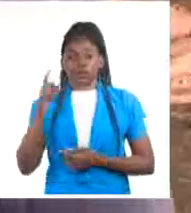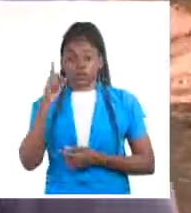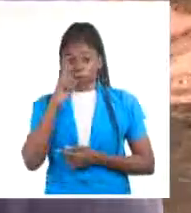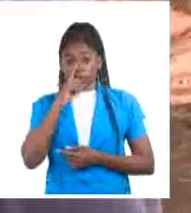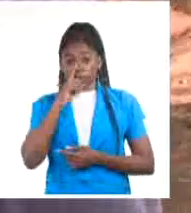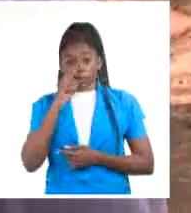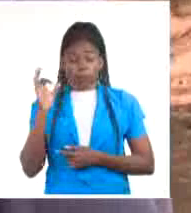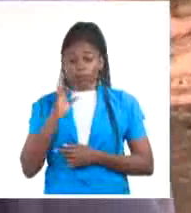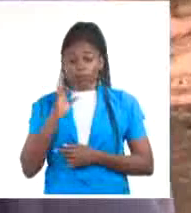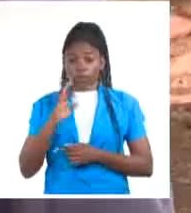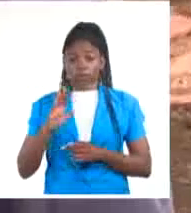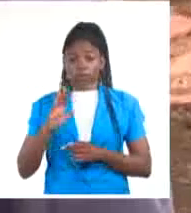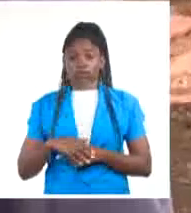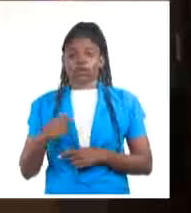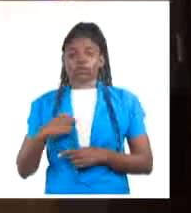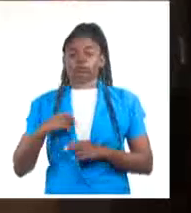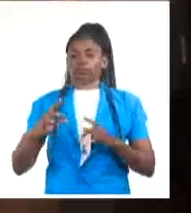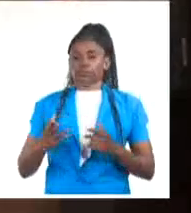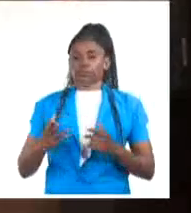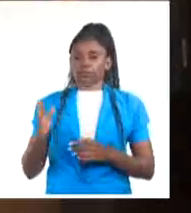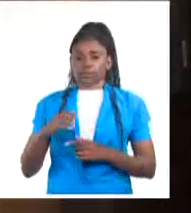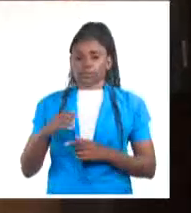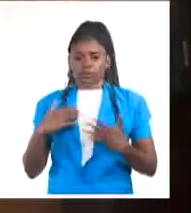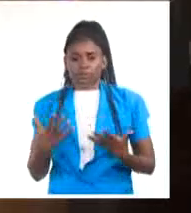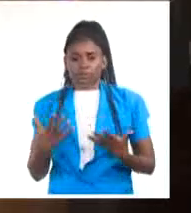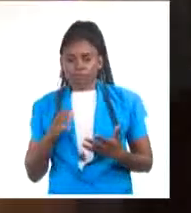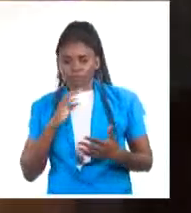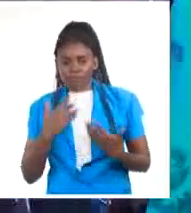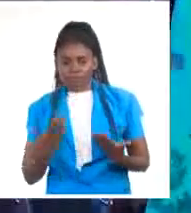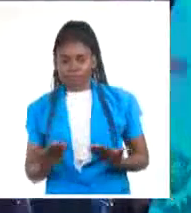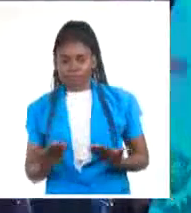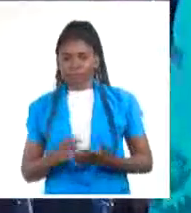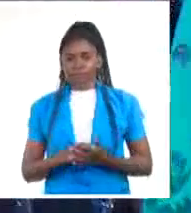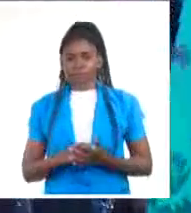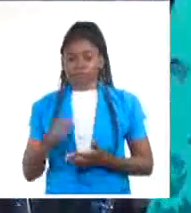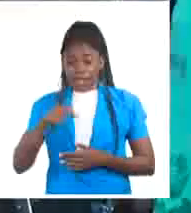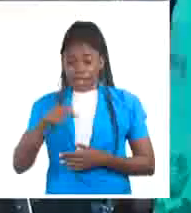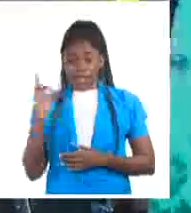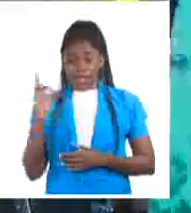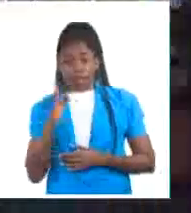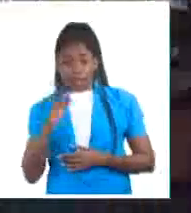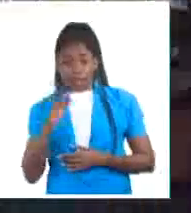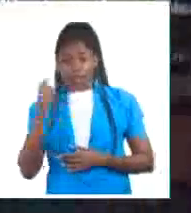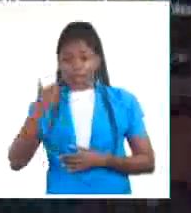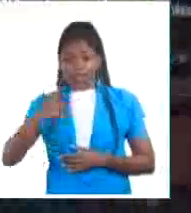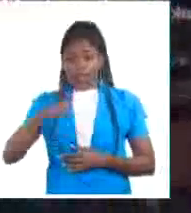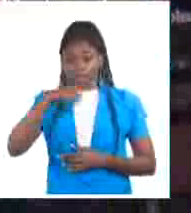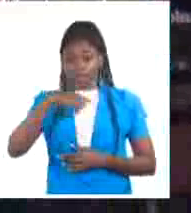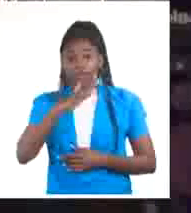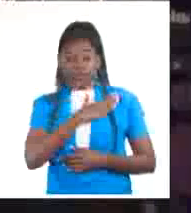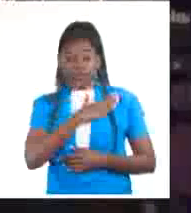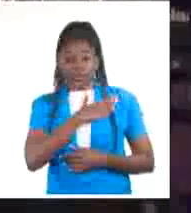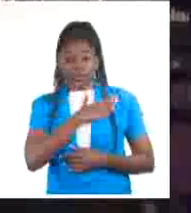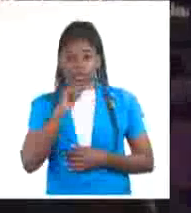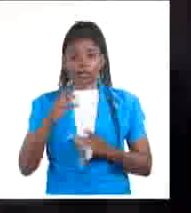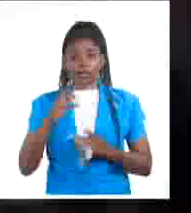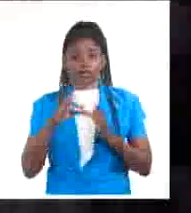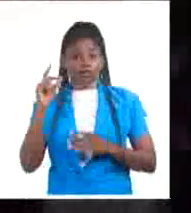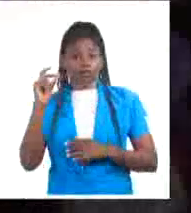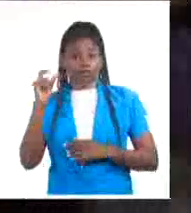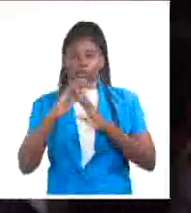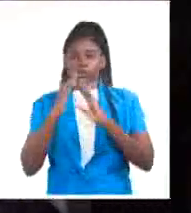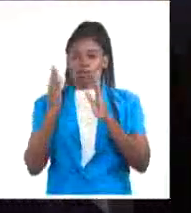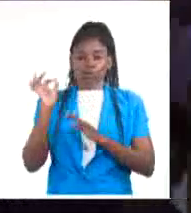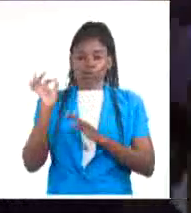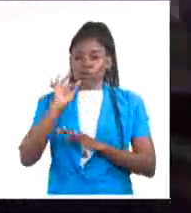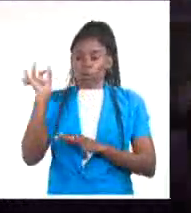así. ¡Wow! ¿Qué es esto? Este Jazz Plaza es también un camino de regreso para Giovanni Hidalgo y una suerte para todos los